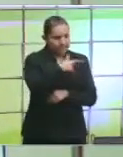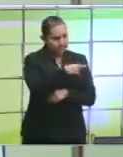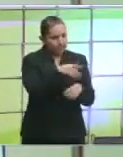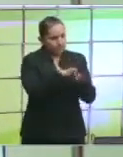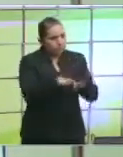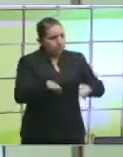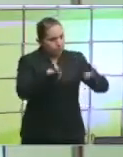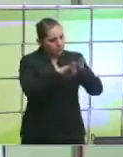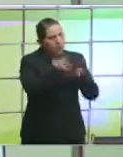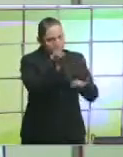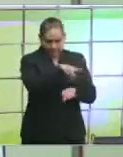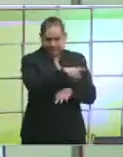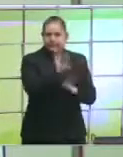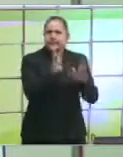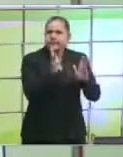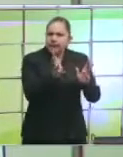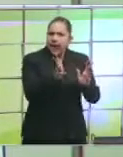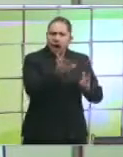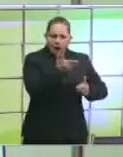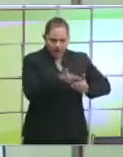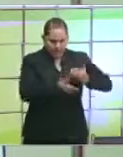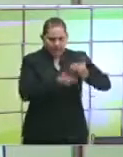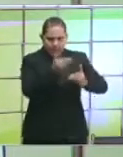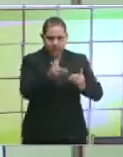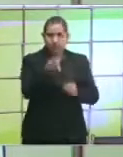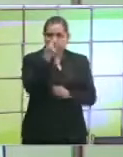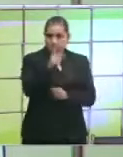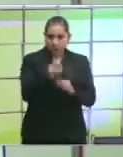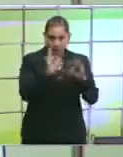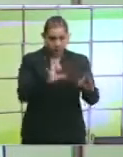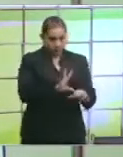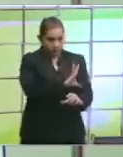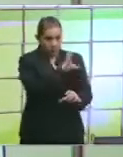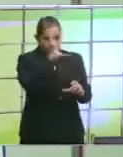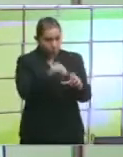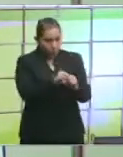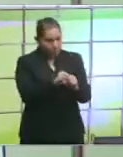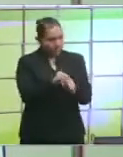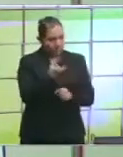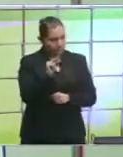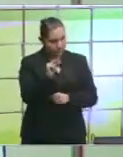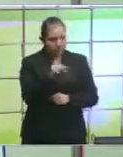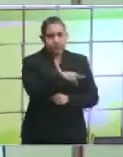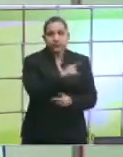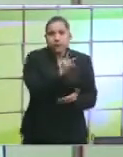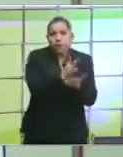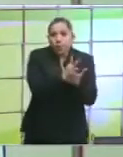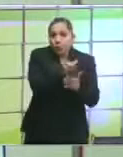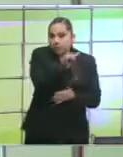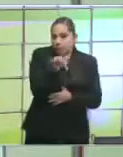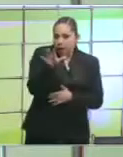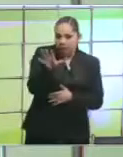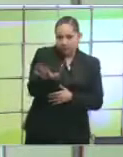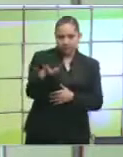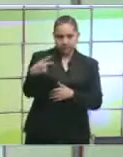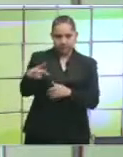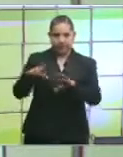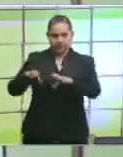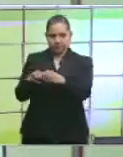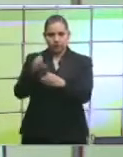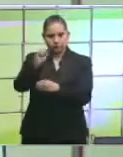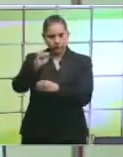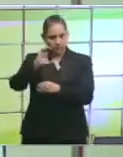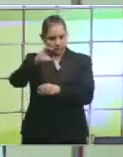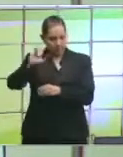sí pero no en todas las condiciones ahora esto es sólo en la suprema corte creo que una parte importante de los